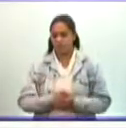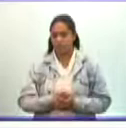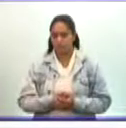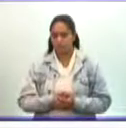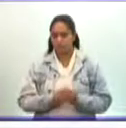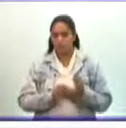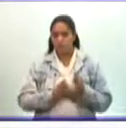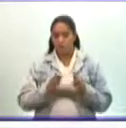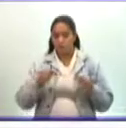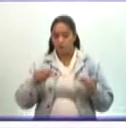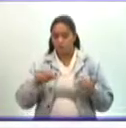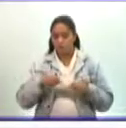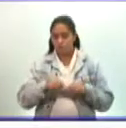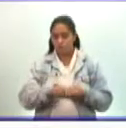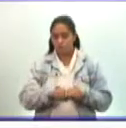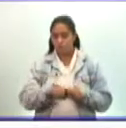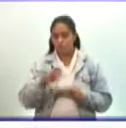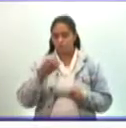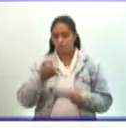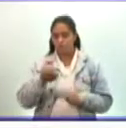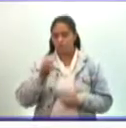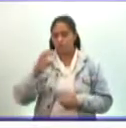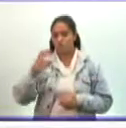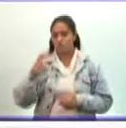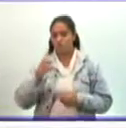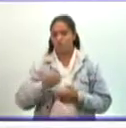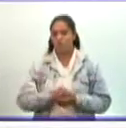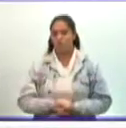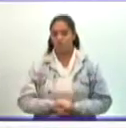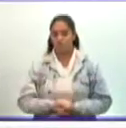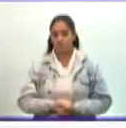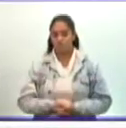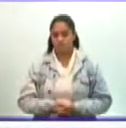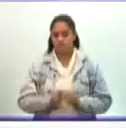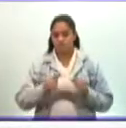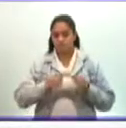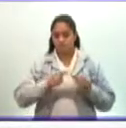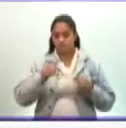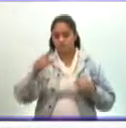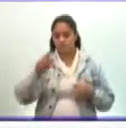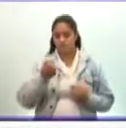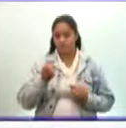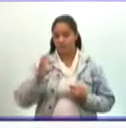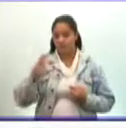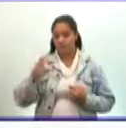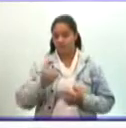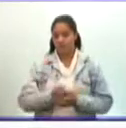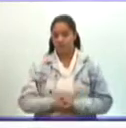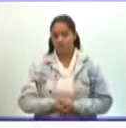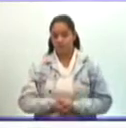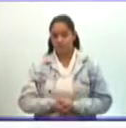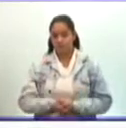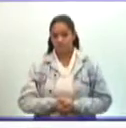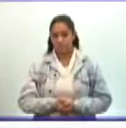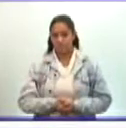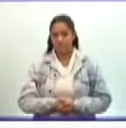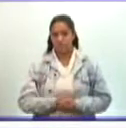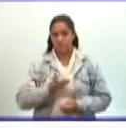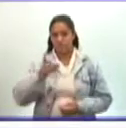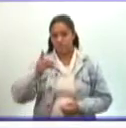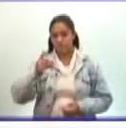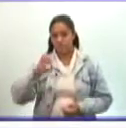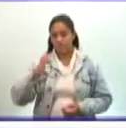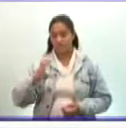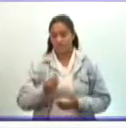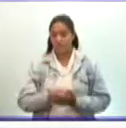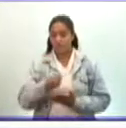segmento AC y conoces la longitud del segmento AC y la longitud del segmento DC.